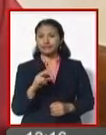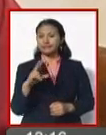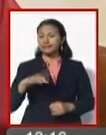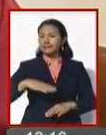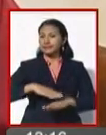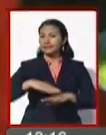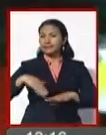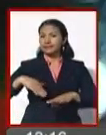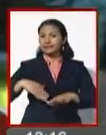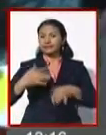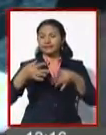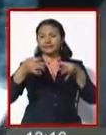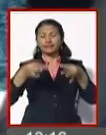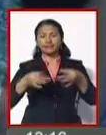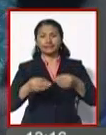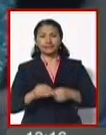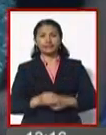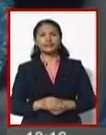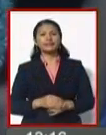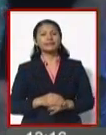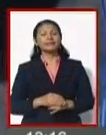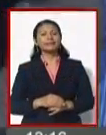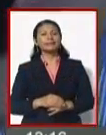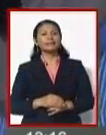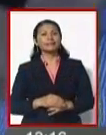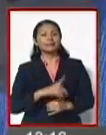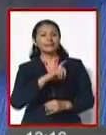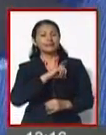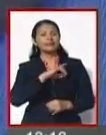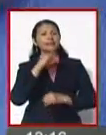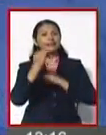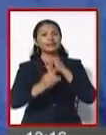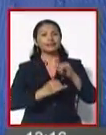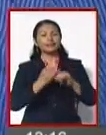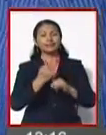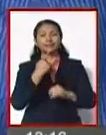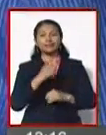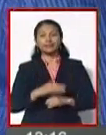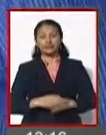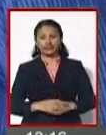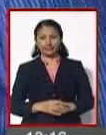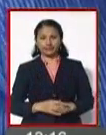no oficial de Interpol, sí tendrían antecedentes.